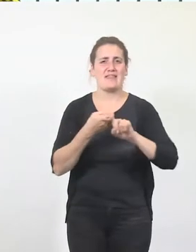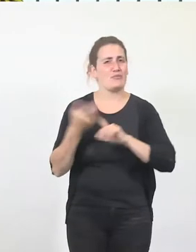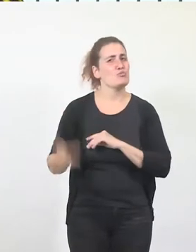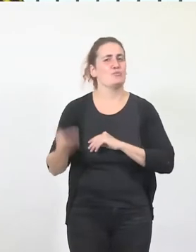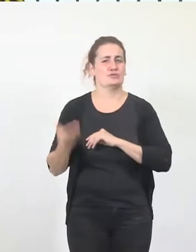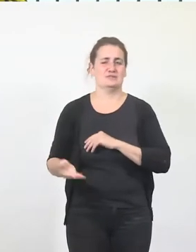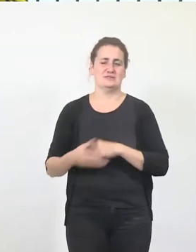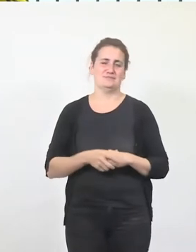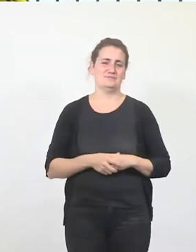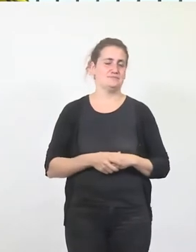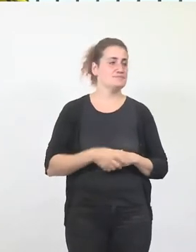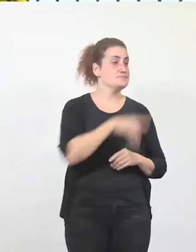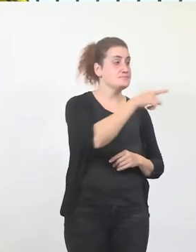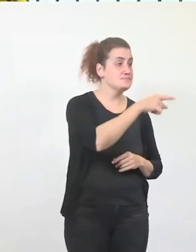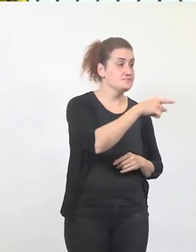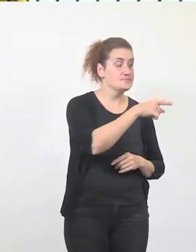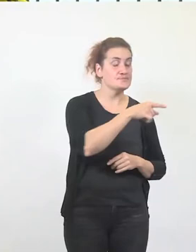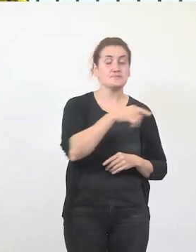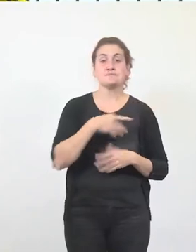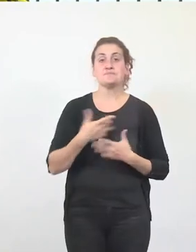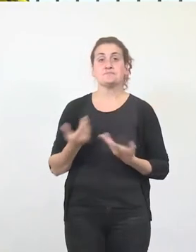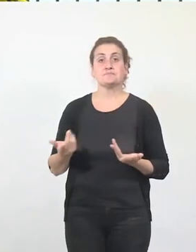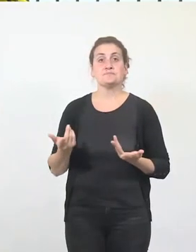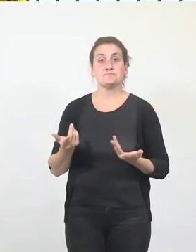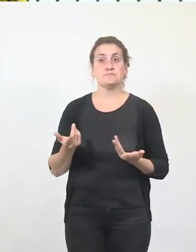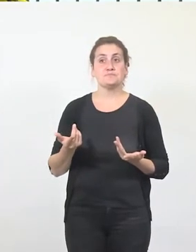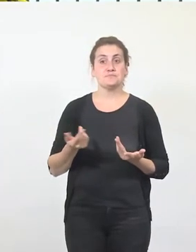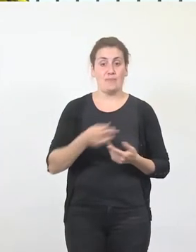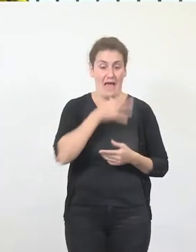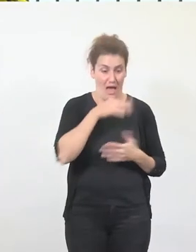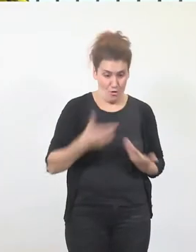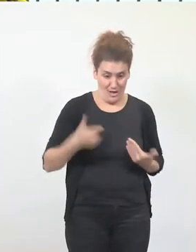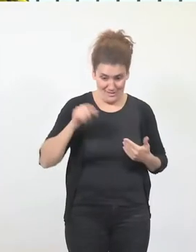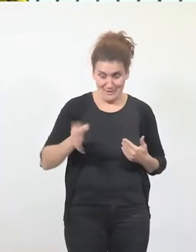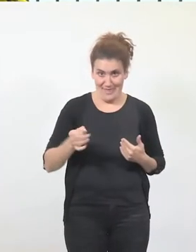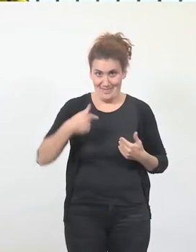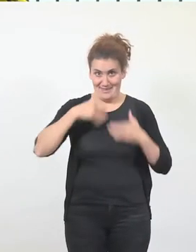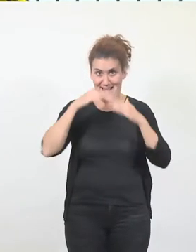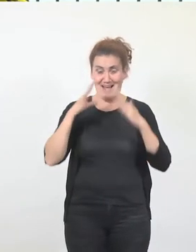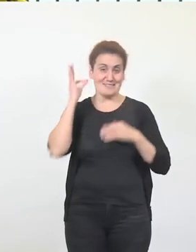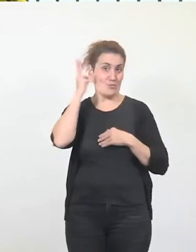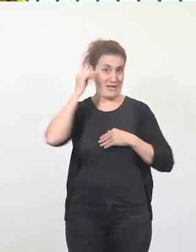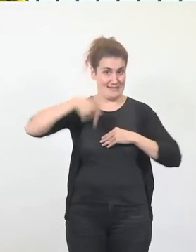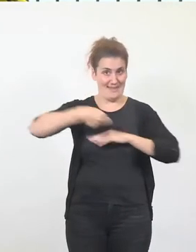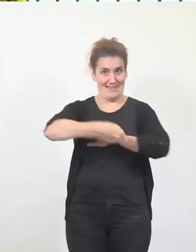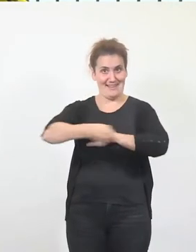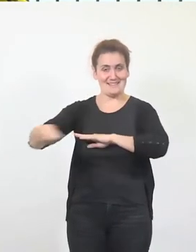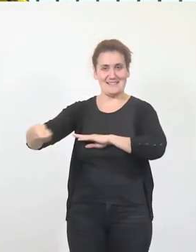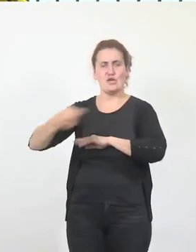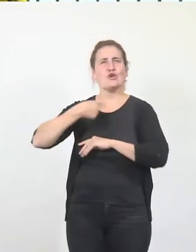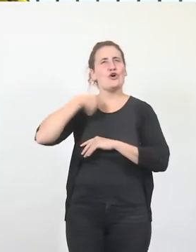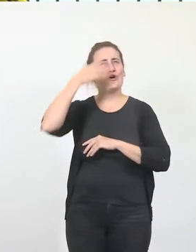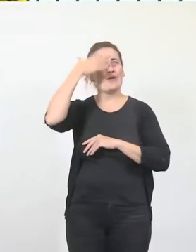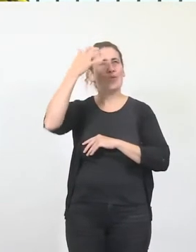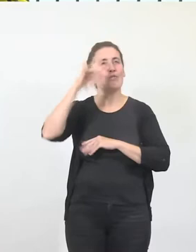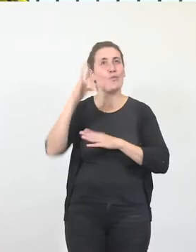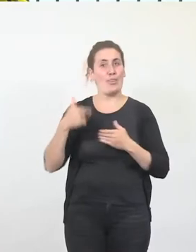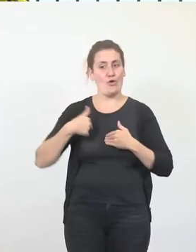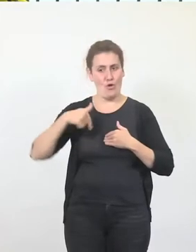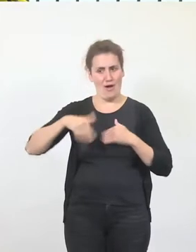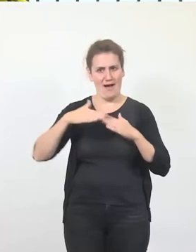importante. Nos encontramos precisamente en la Casa de las Mujeres de Gasteiz. Yo recuerdo cuando se inauguró esta